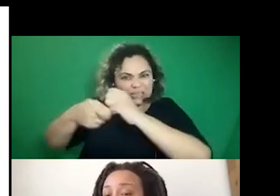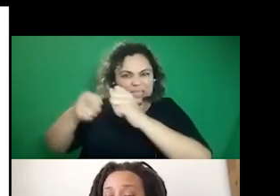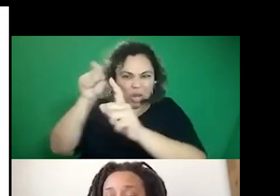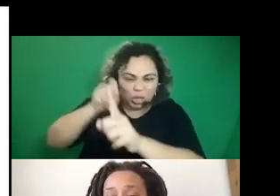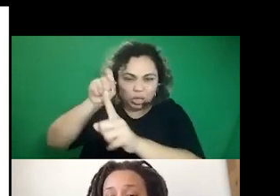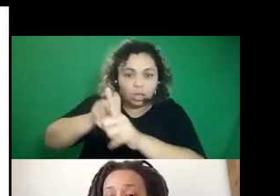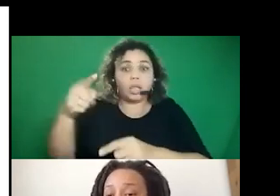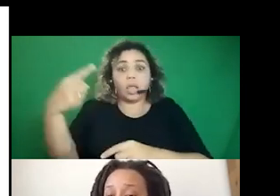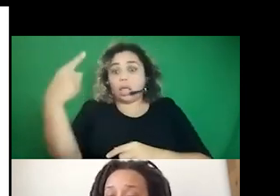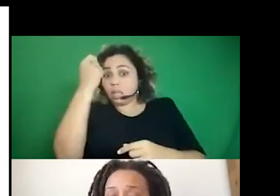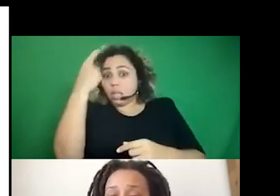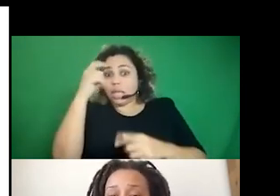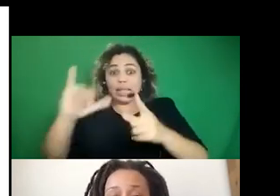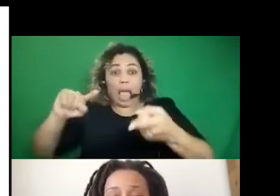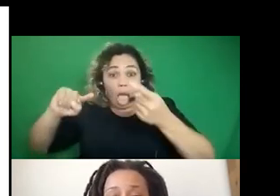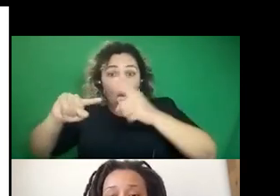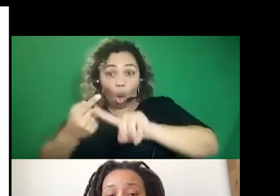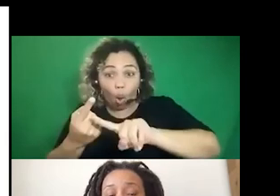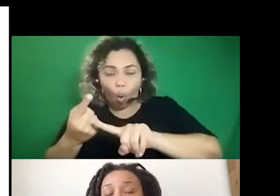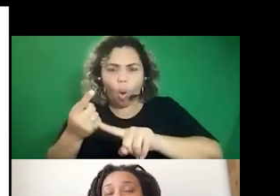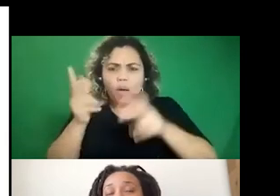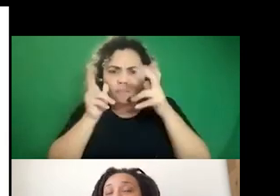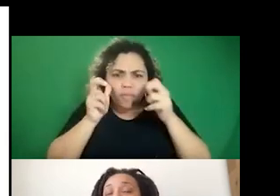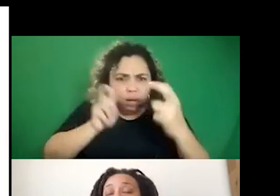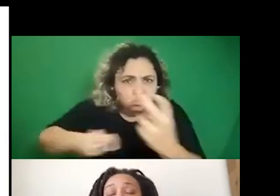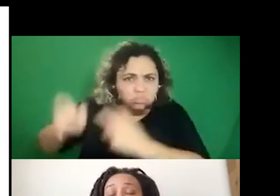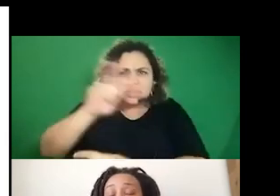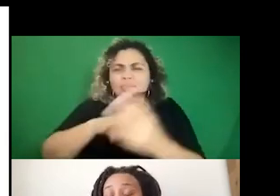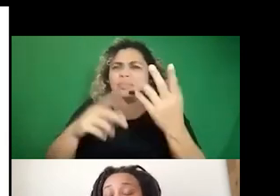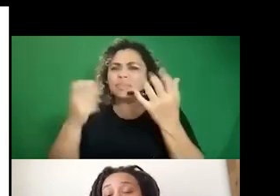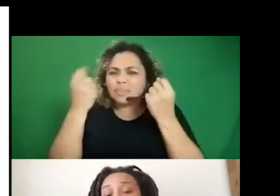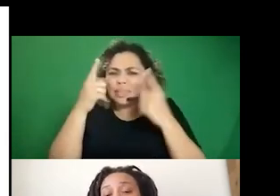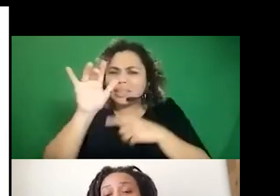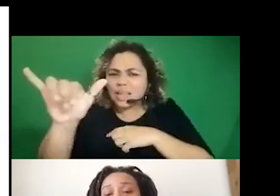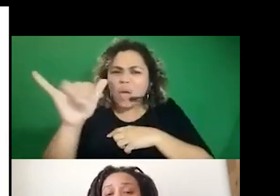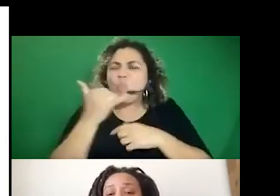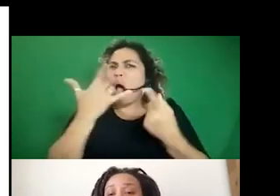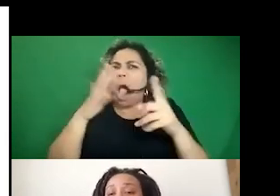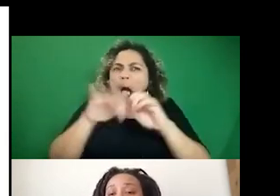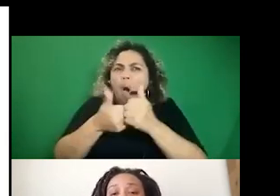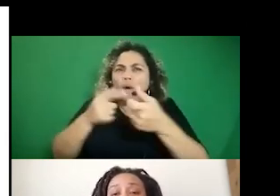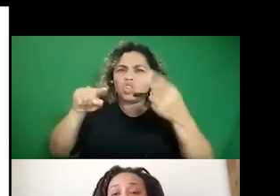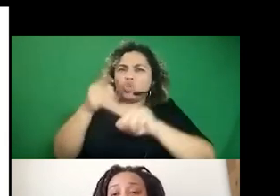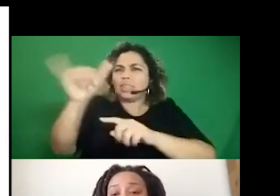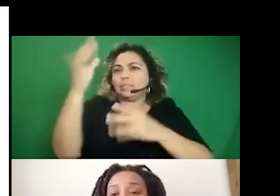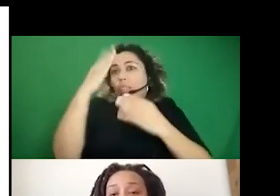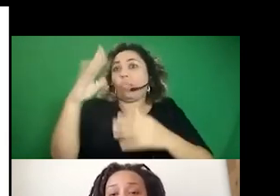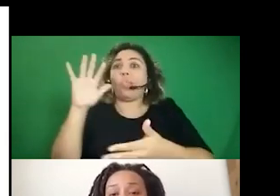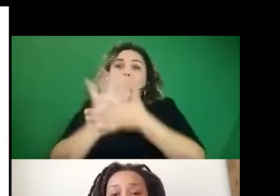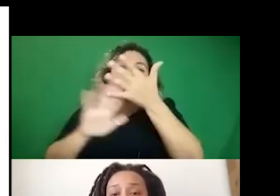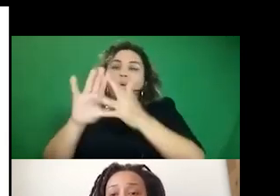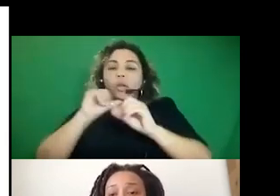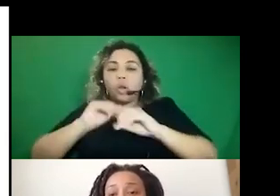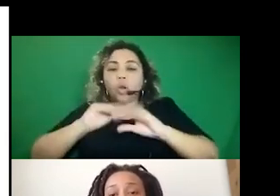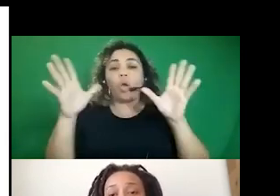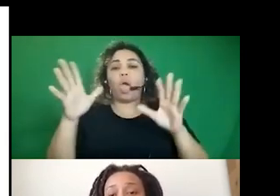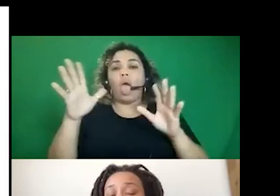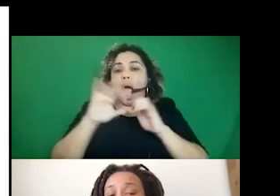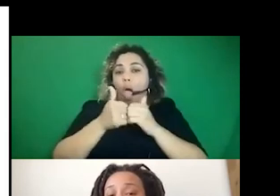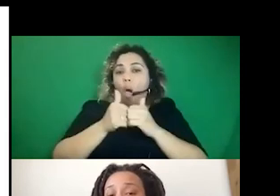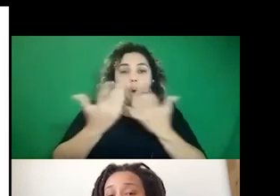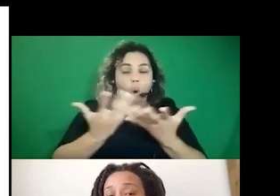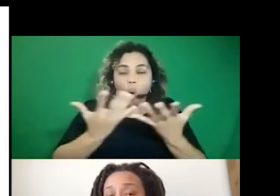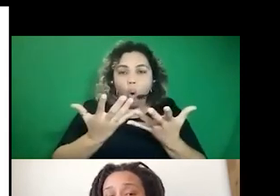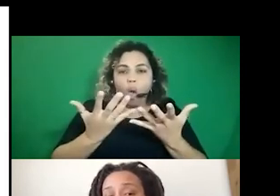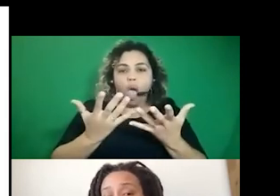comunidad que está pues siendo pasar como el blanco qué daño está causando